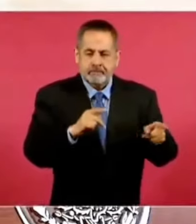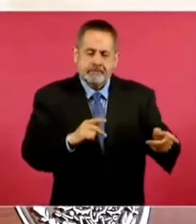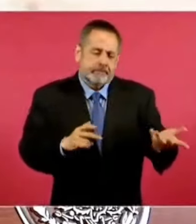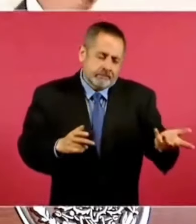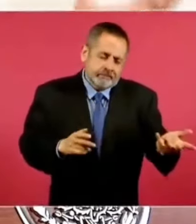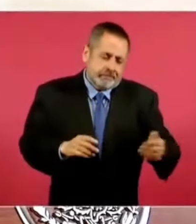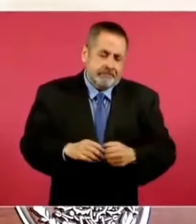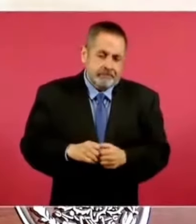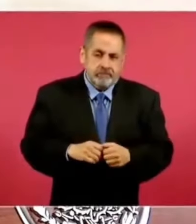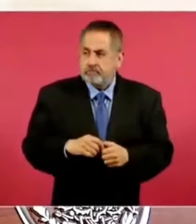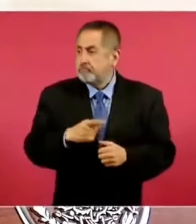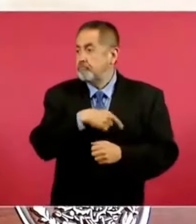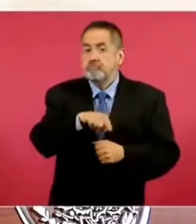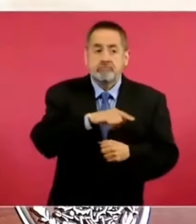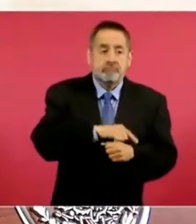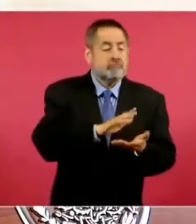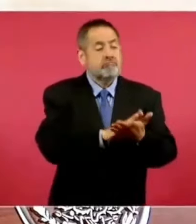lo reconocen,